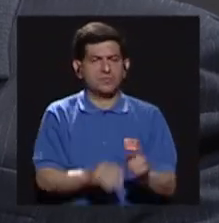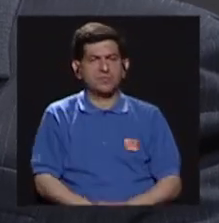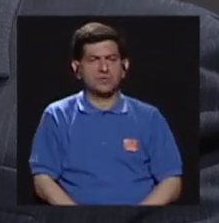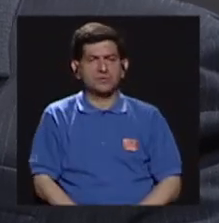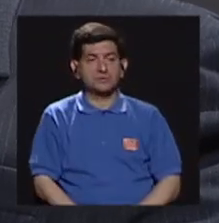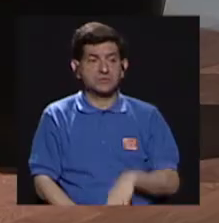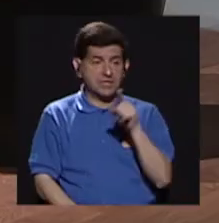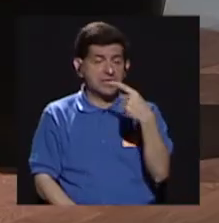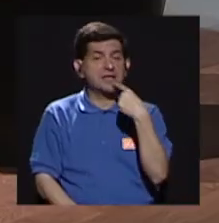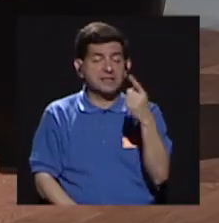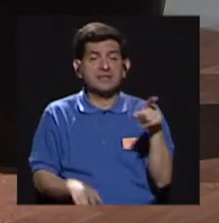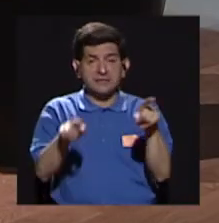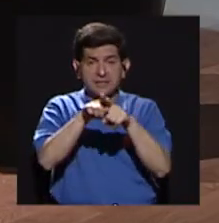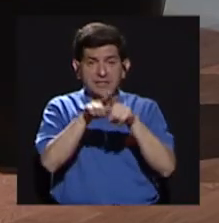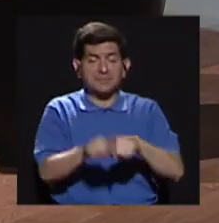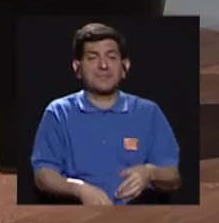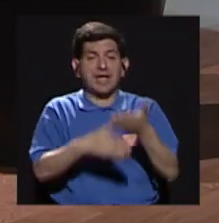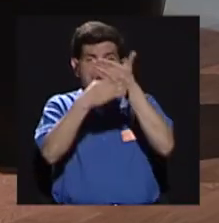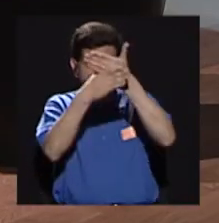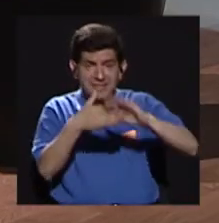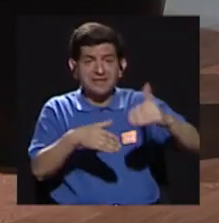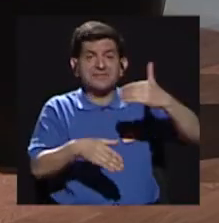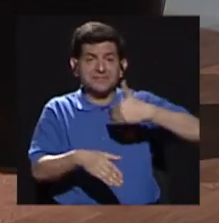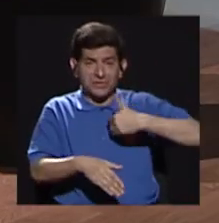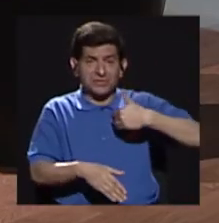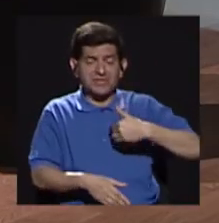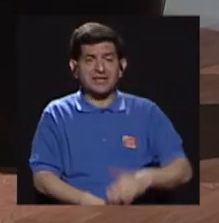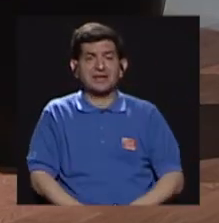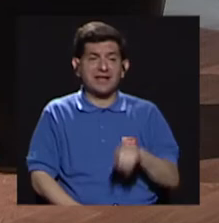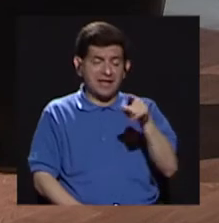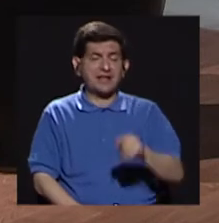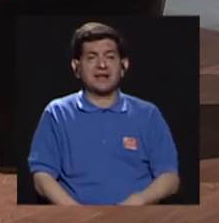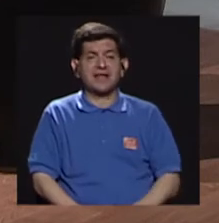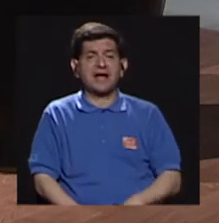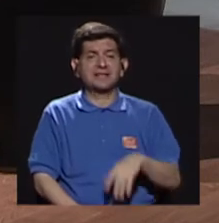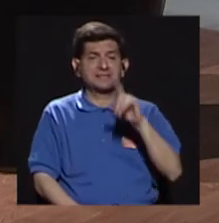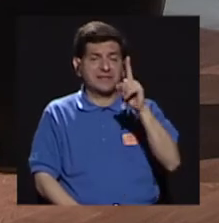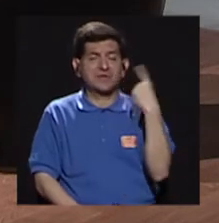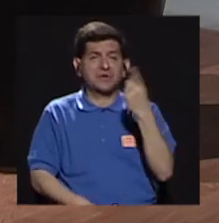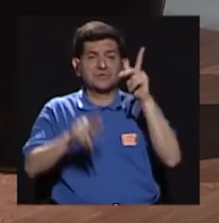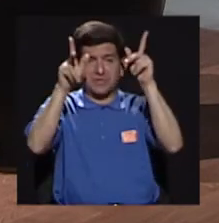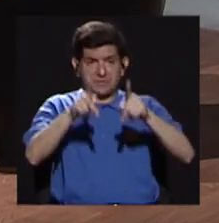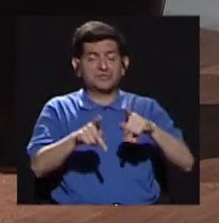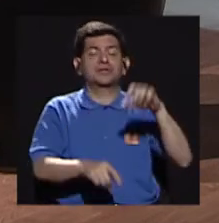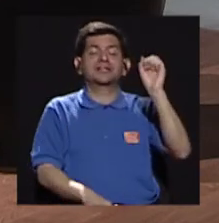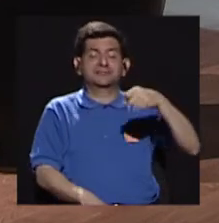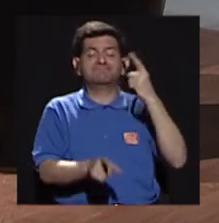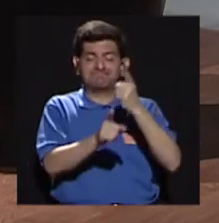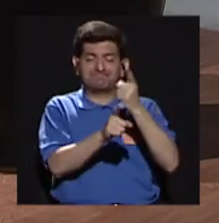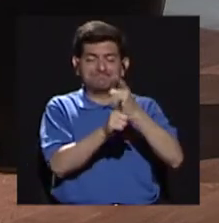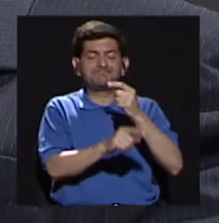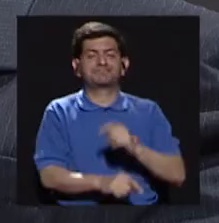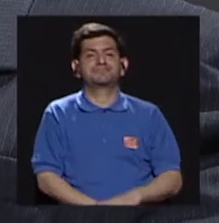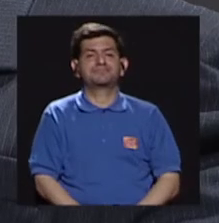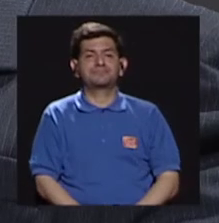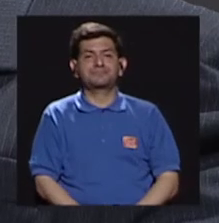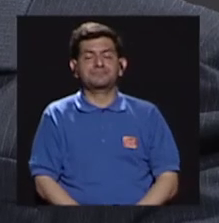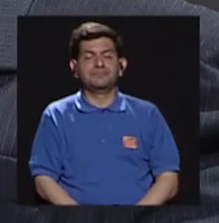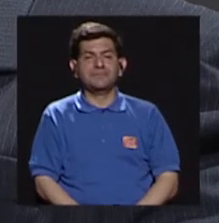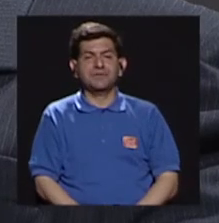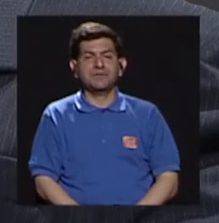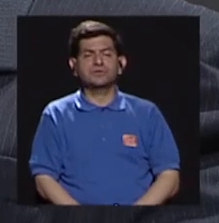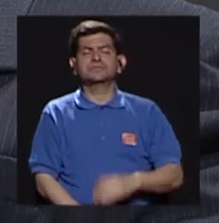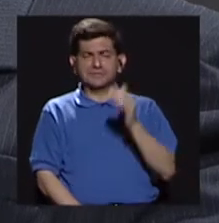donde el apunte incluso que hasta hay división incluso las en las unipersonales hasta en las unipersonales a eso iba no cabe ninguna